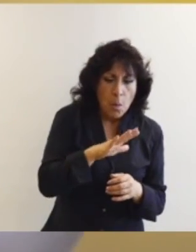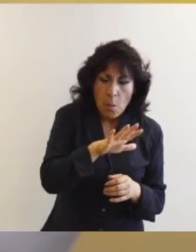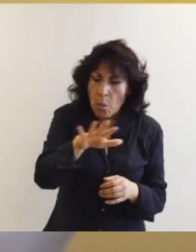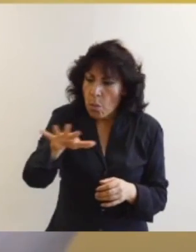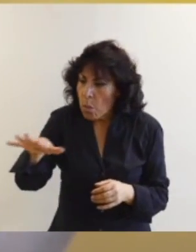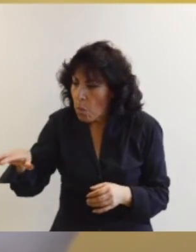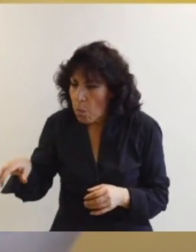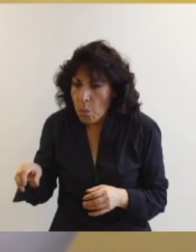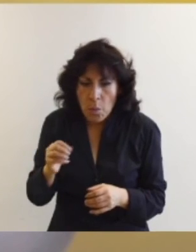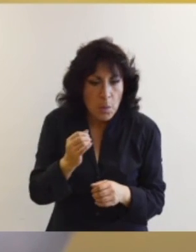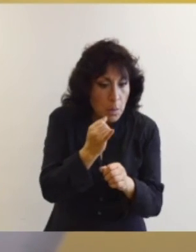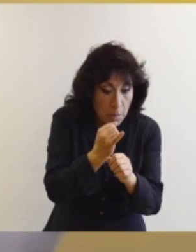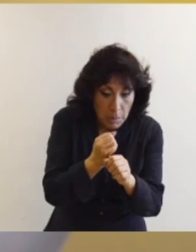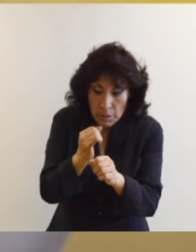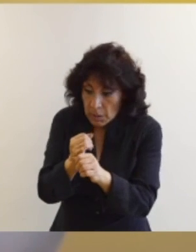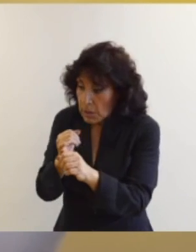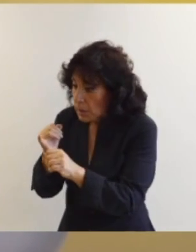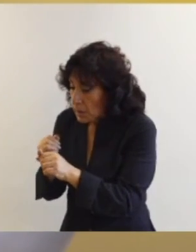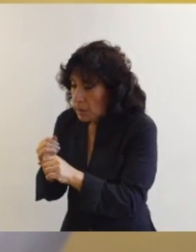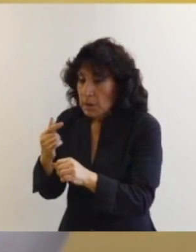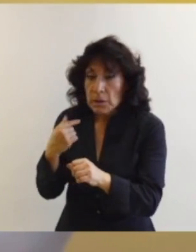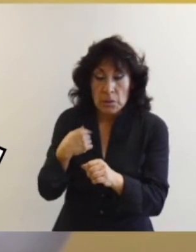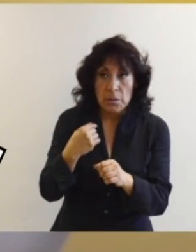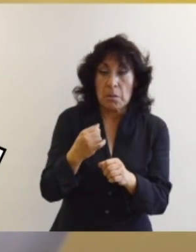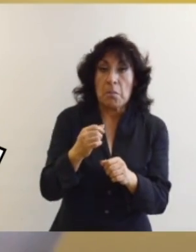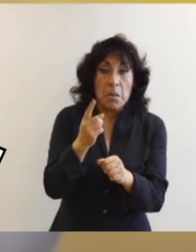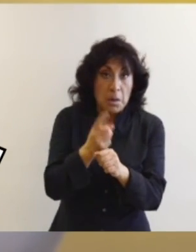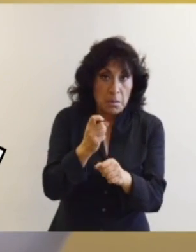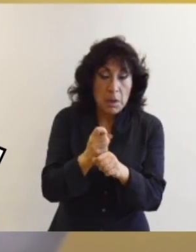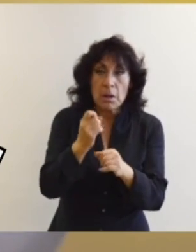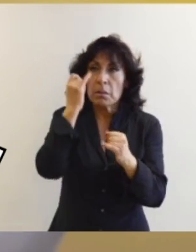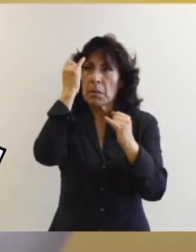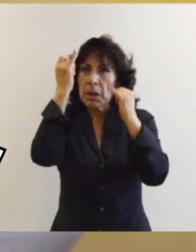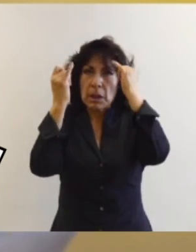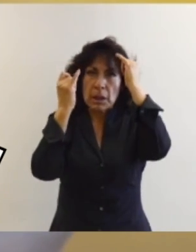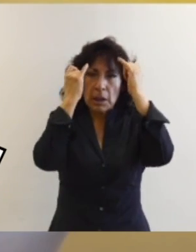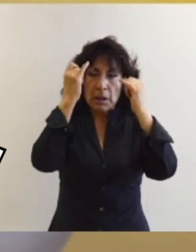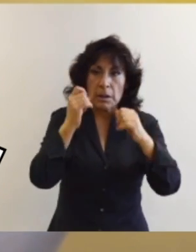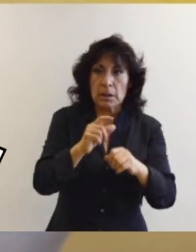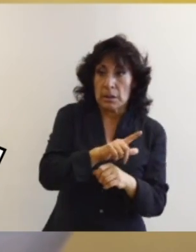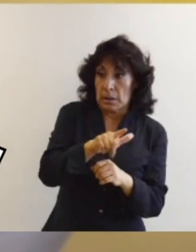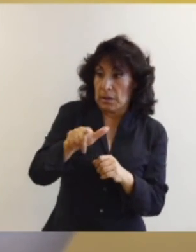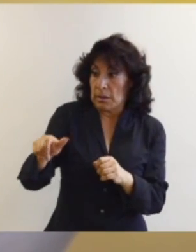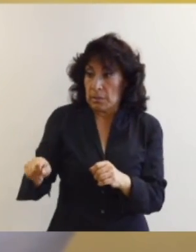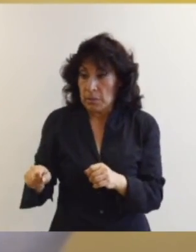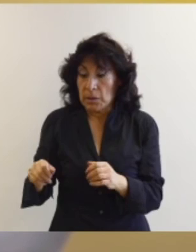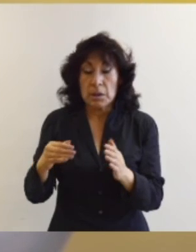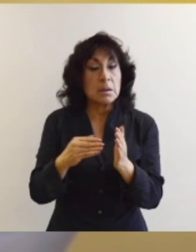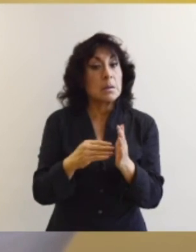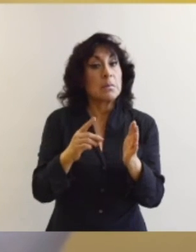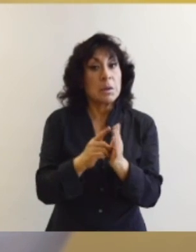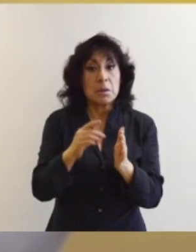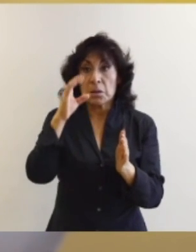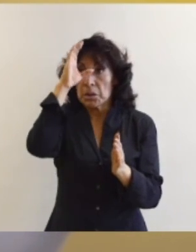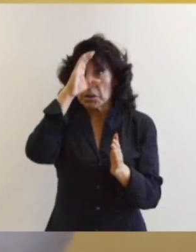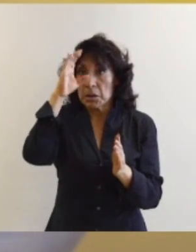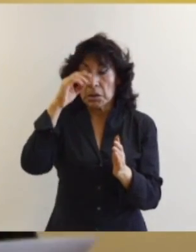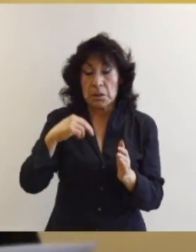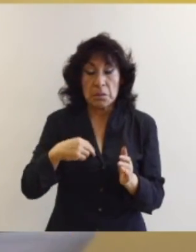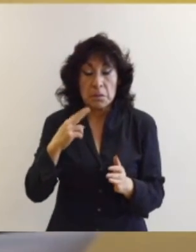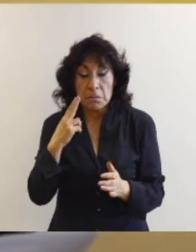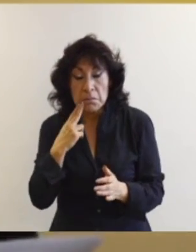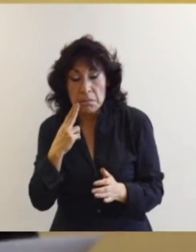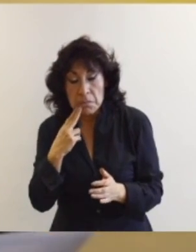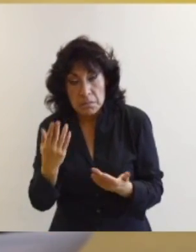En mi búsqueda, en mis investigaciones, he procedido primero por intuición y luego con